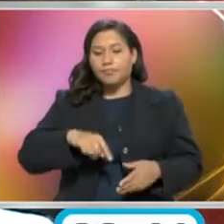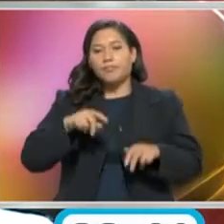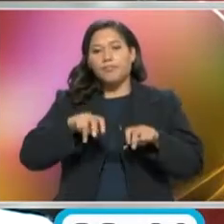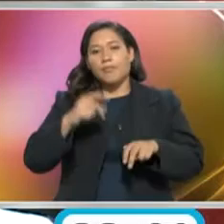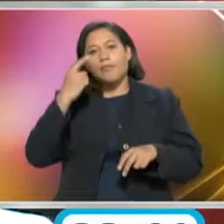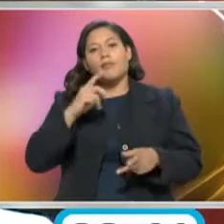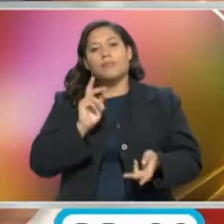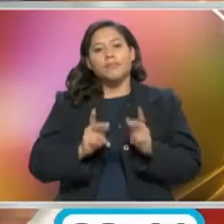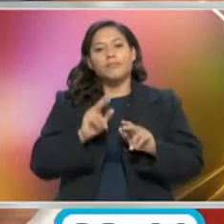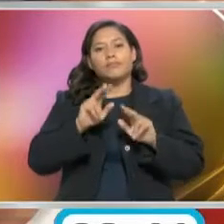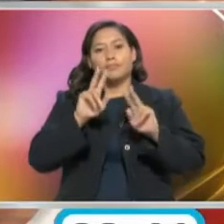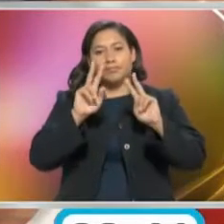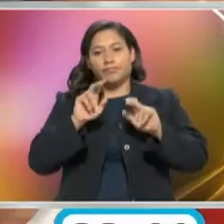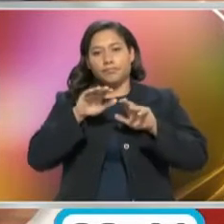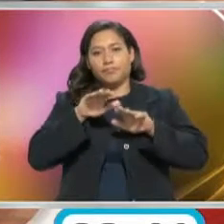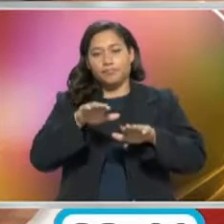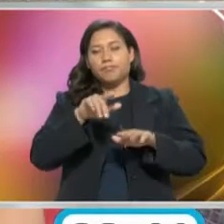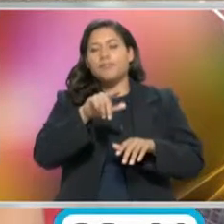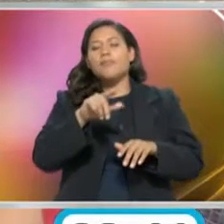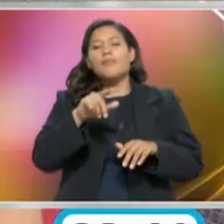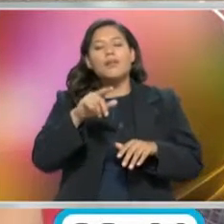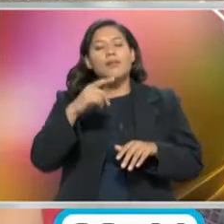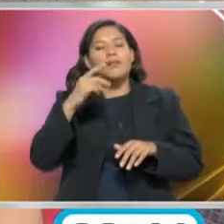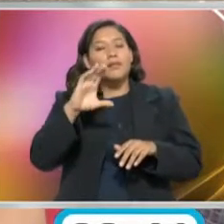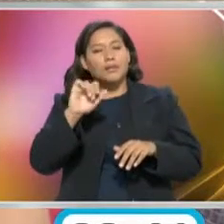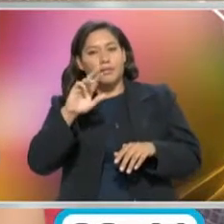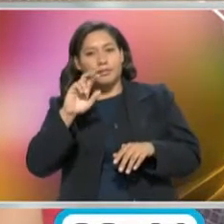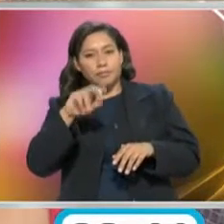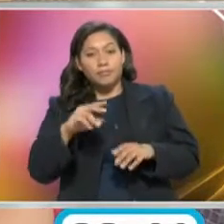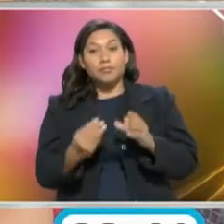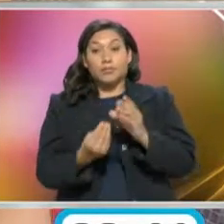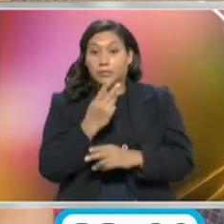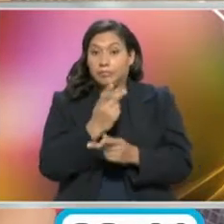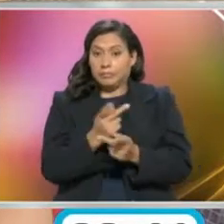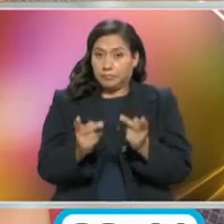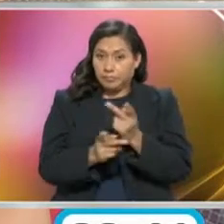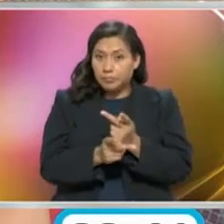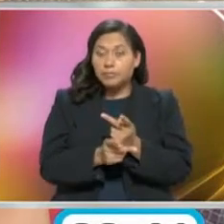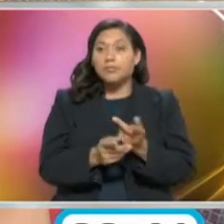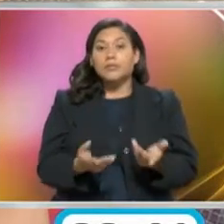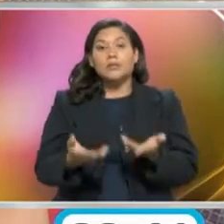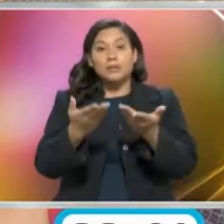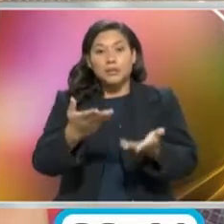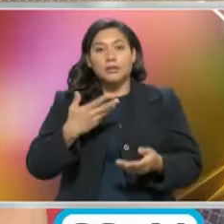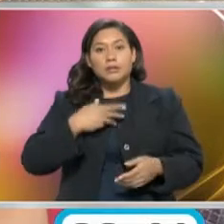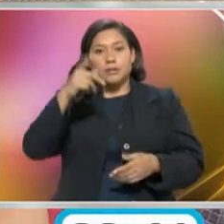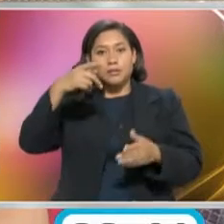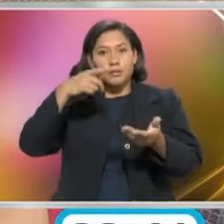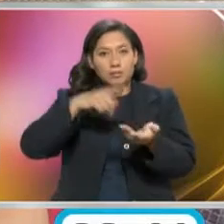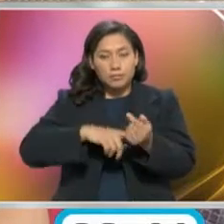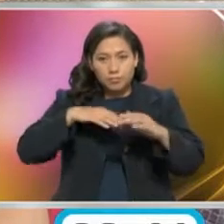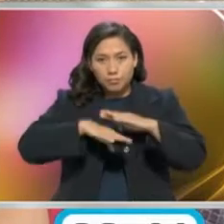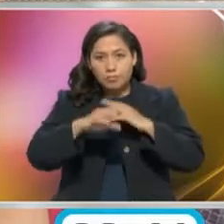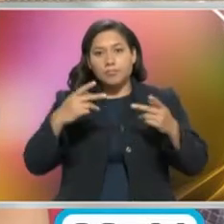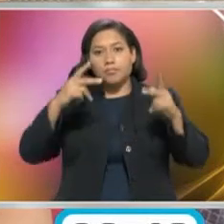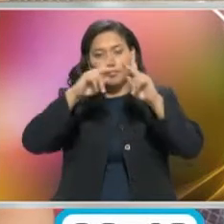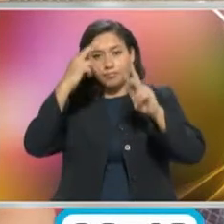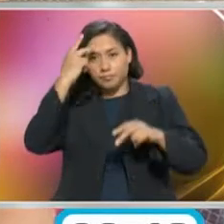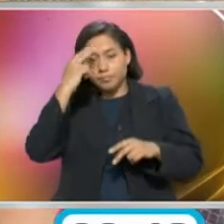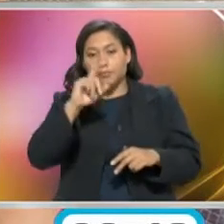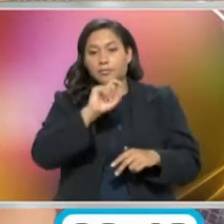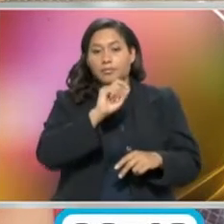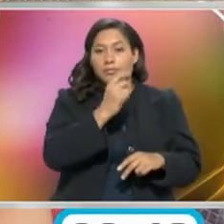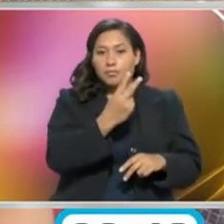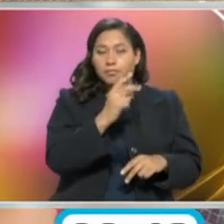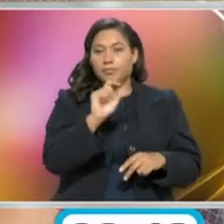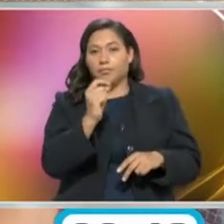esta ópera Carmen. No, al contrario, de verdad, y más que es una nueva producción que estará disponible en el Palacio de Bellas Artes, como ya lo comenté,